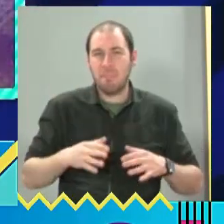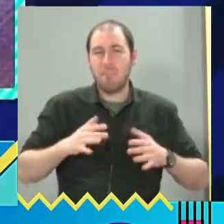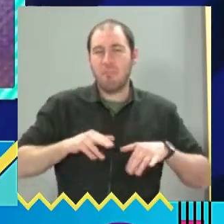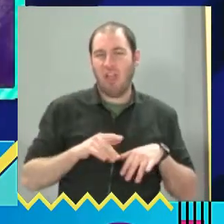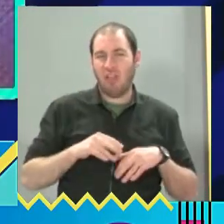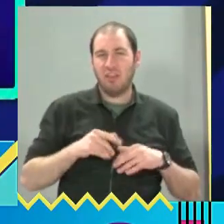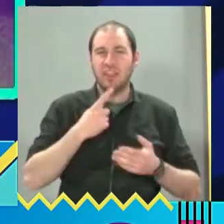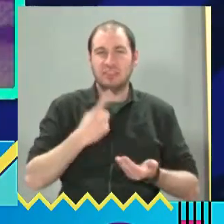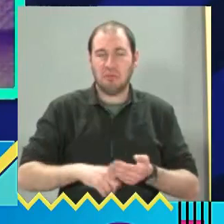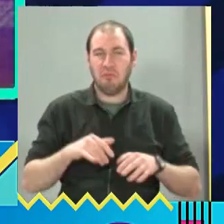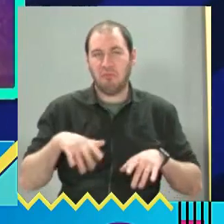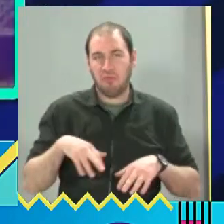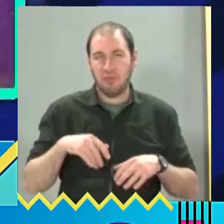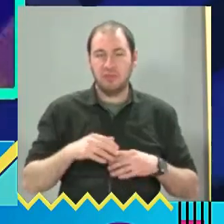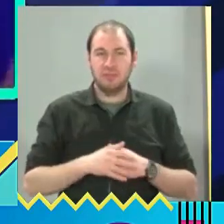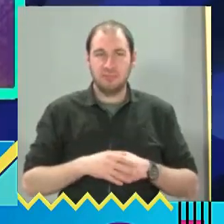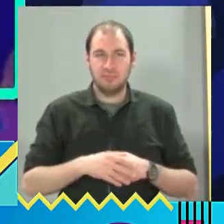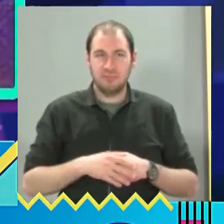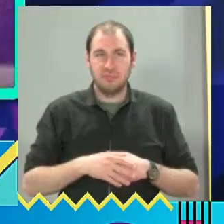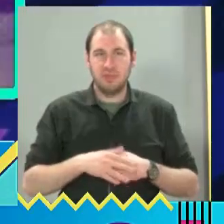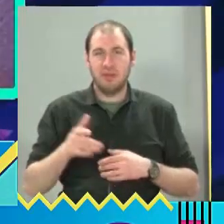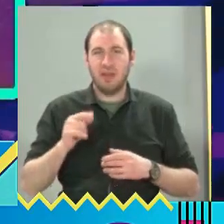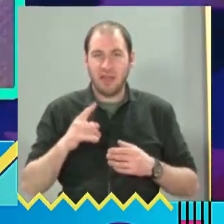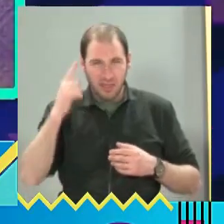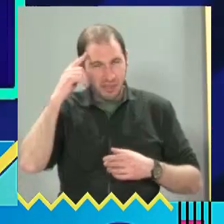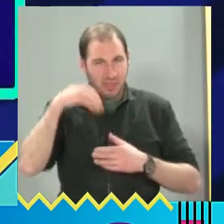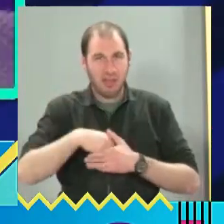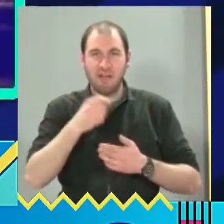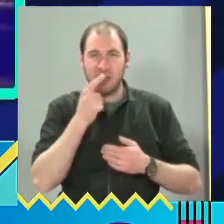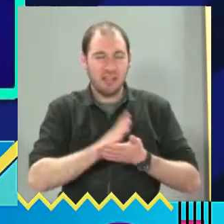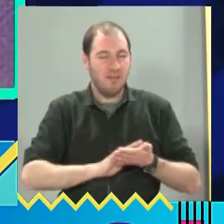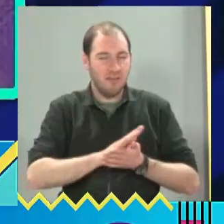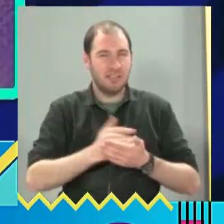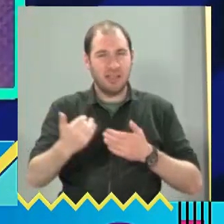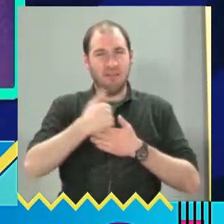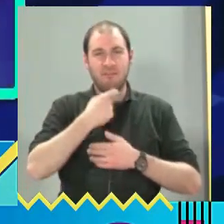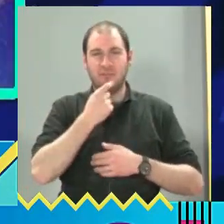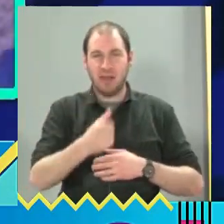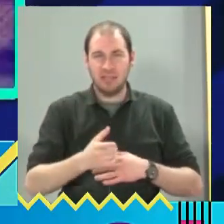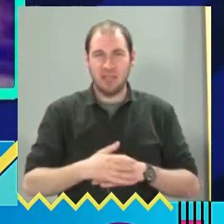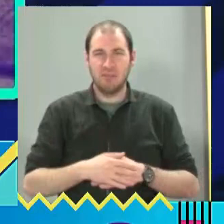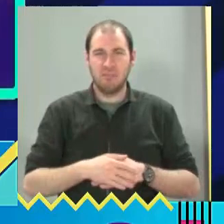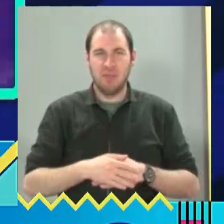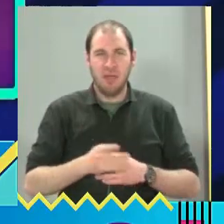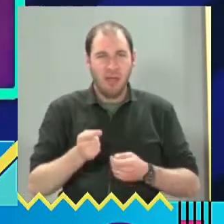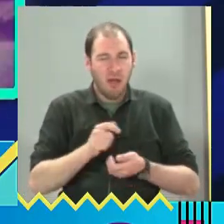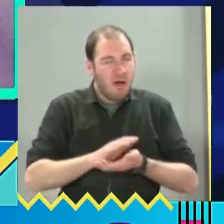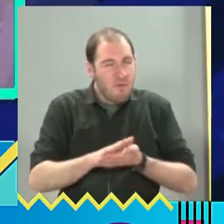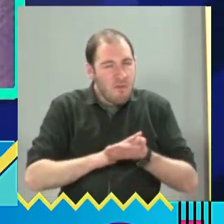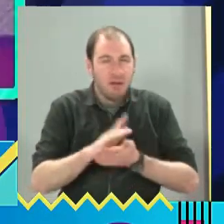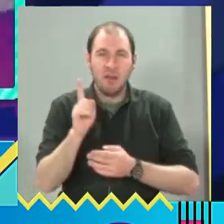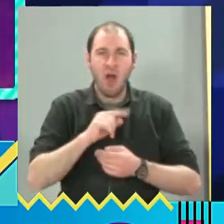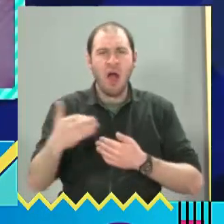decisiones. Y entonces es donde se vuelve permeable a las influencias. Yo no llamaría manipulación, sino